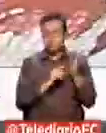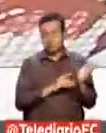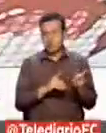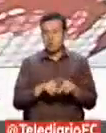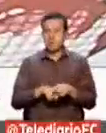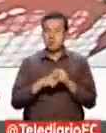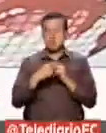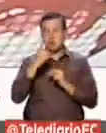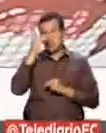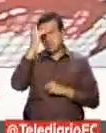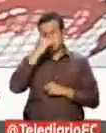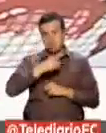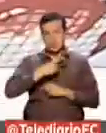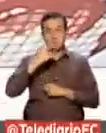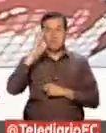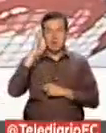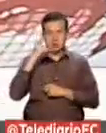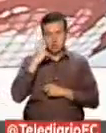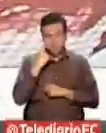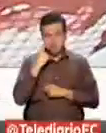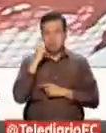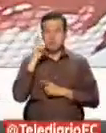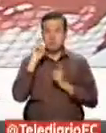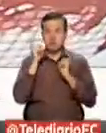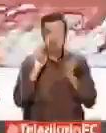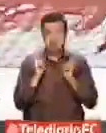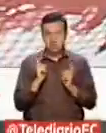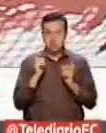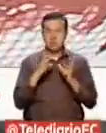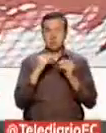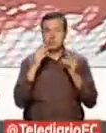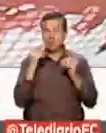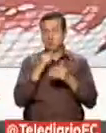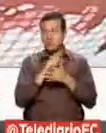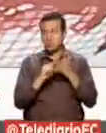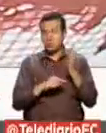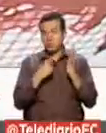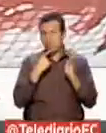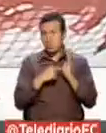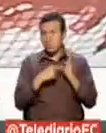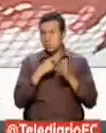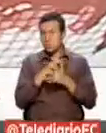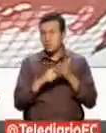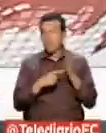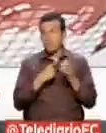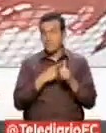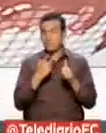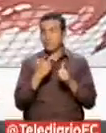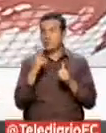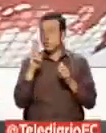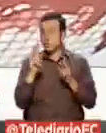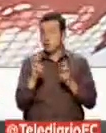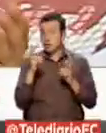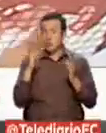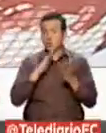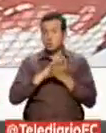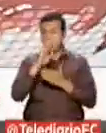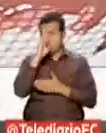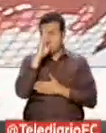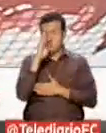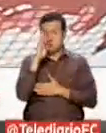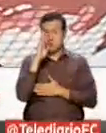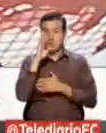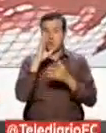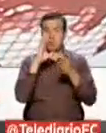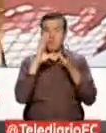empezar a tomar medidas más de fondo para tratar de resolver, y son algunas, ¿no? Por ejemplo, el tema de la transparencia de los algoritmos